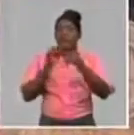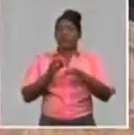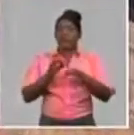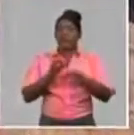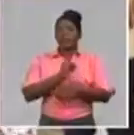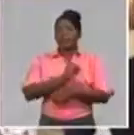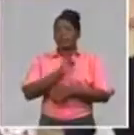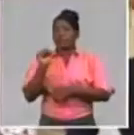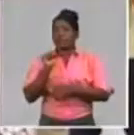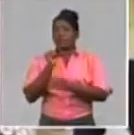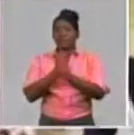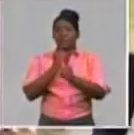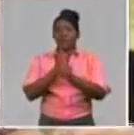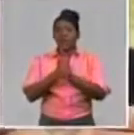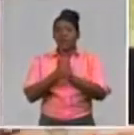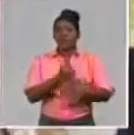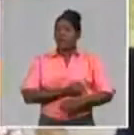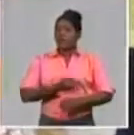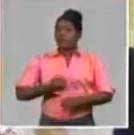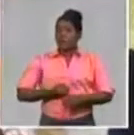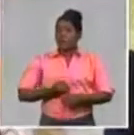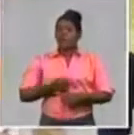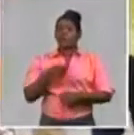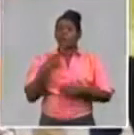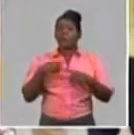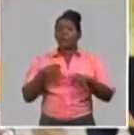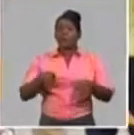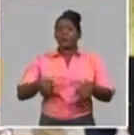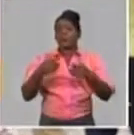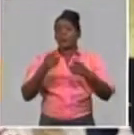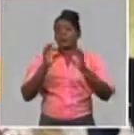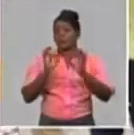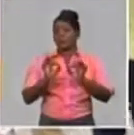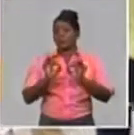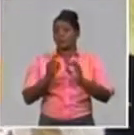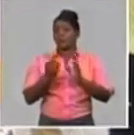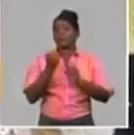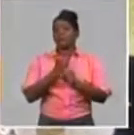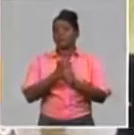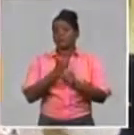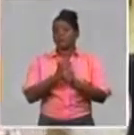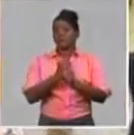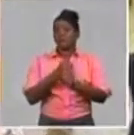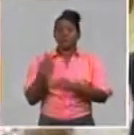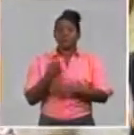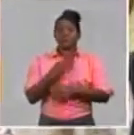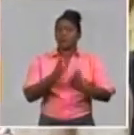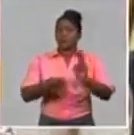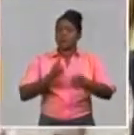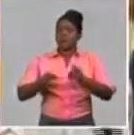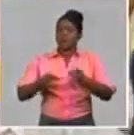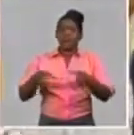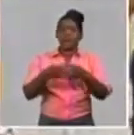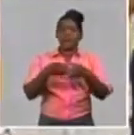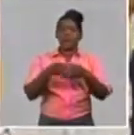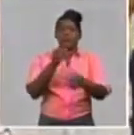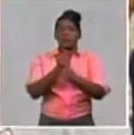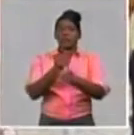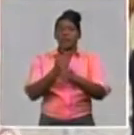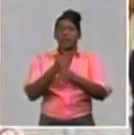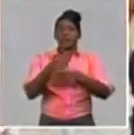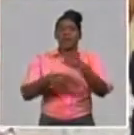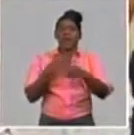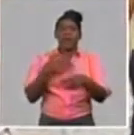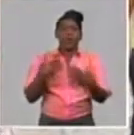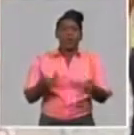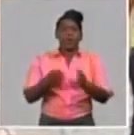una obra 5 días, pero que se adopten todas las medidas. Y hemos dado indicaciones a los supervisores de obras que todos los días antes de iniciar las labores, si no